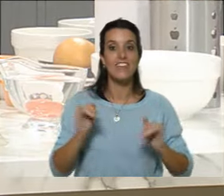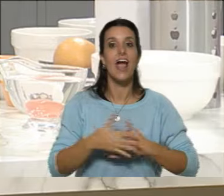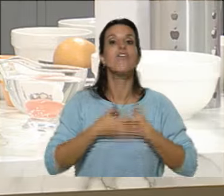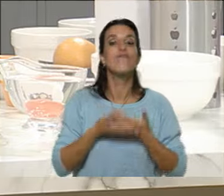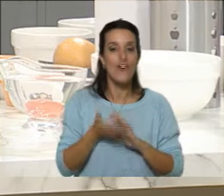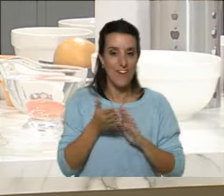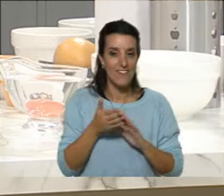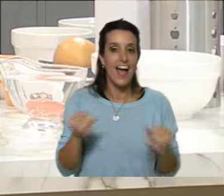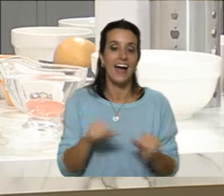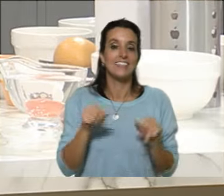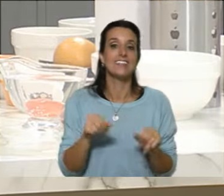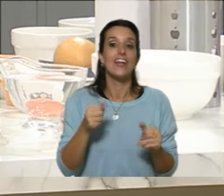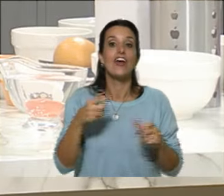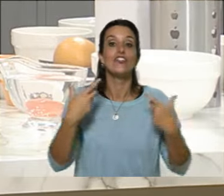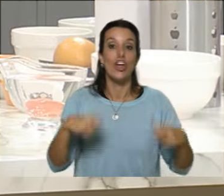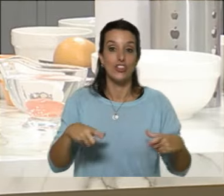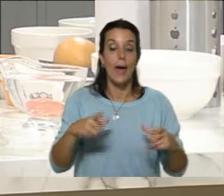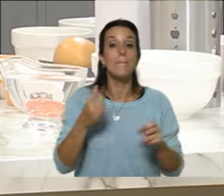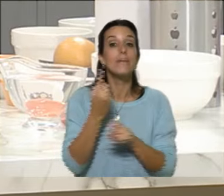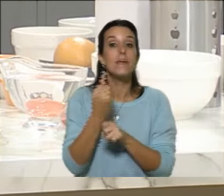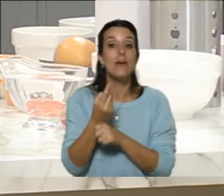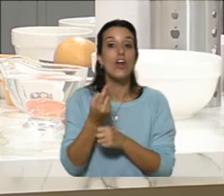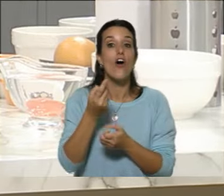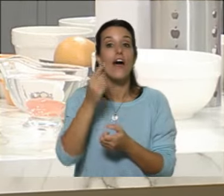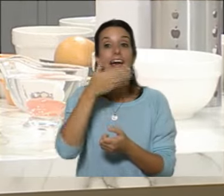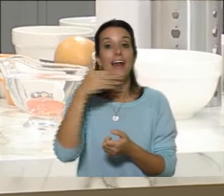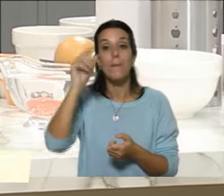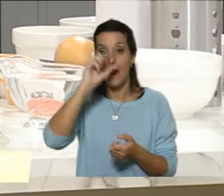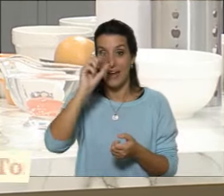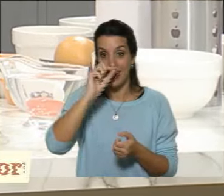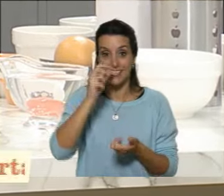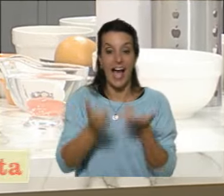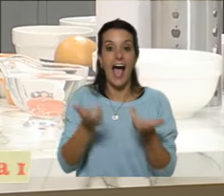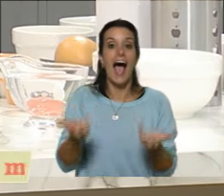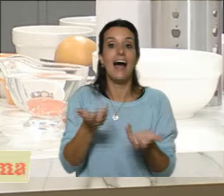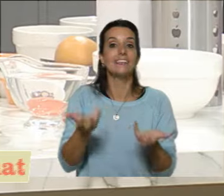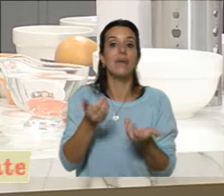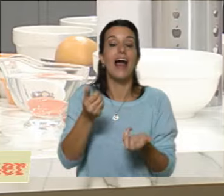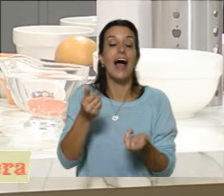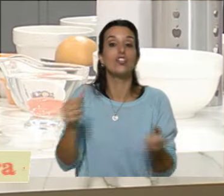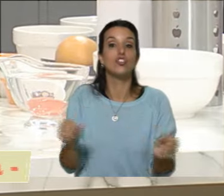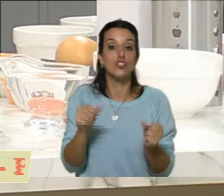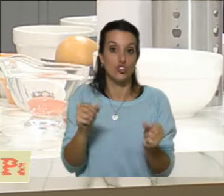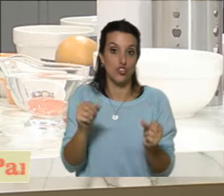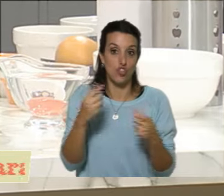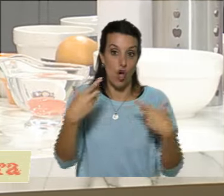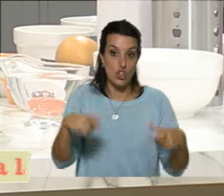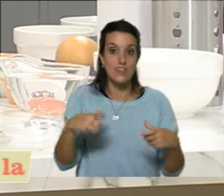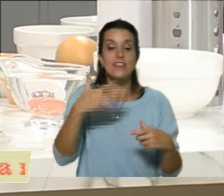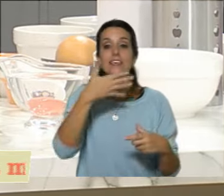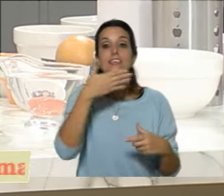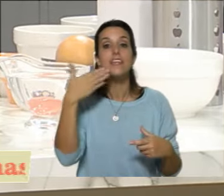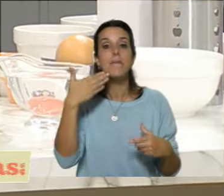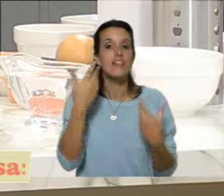amor, vamos a arrancar con la crema pastelera, ¿tá? Que necesitamos que esté fría para ponerla en la torta porque va a ir al horno. Es una crema pastelera distinta a la que